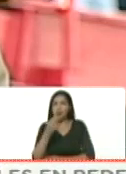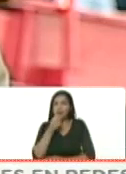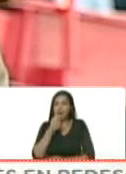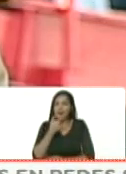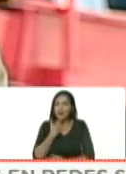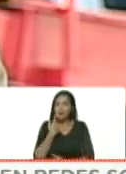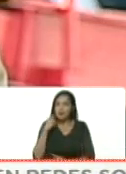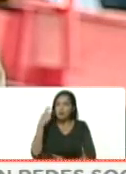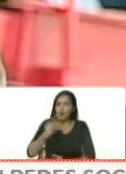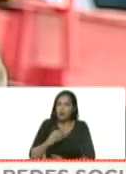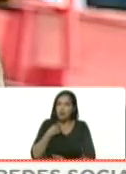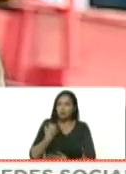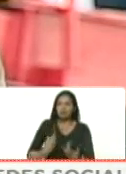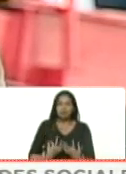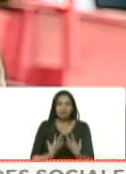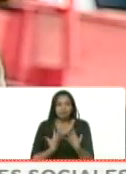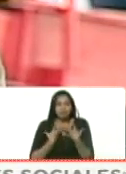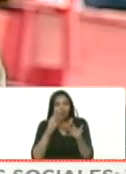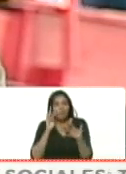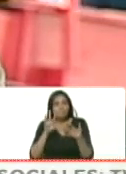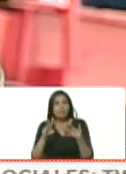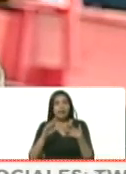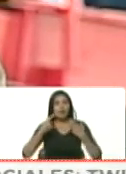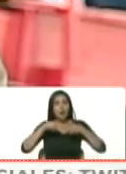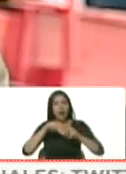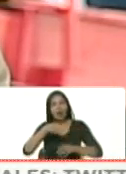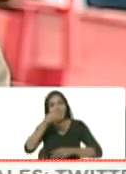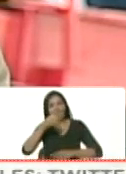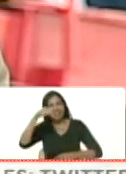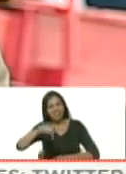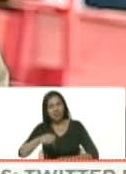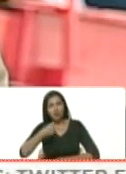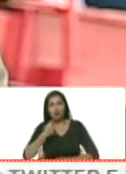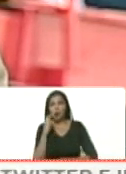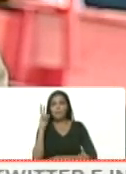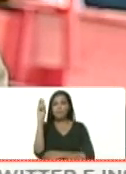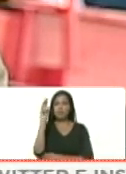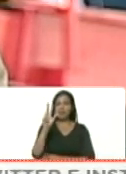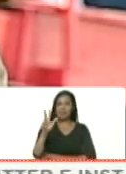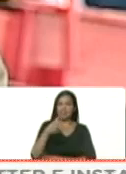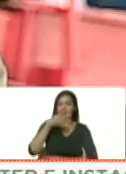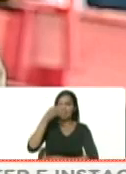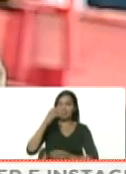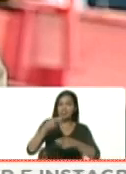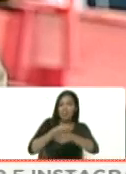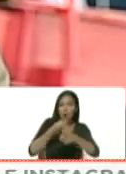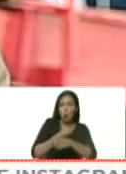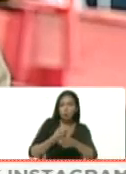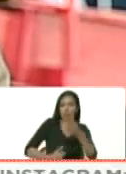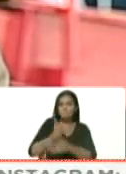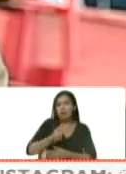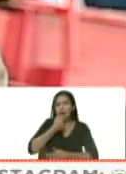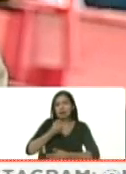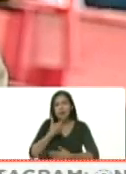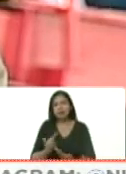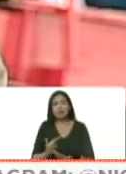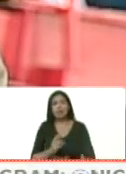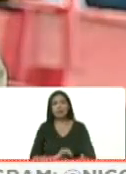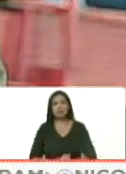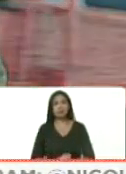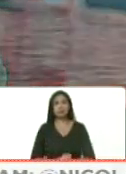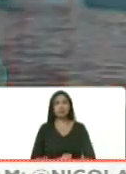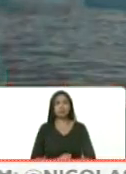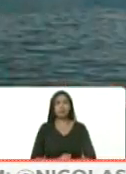de verdad es muy emocionante verla. Y la tarde de hoy, viernes 3 de agosto, más bella que nunca.